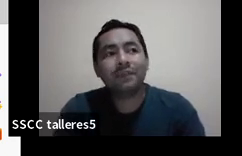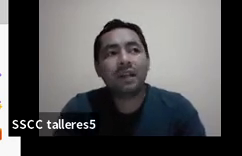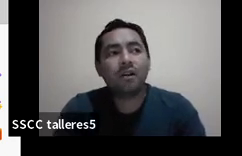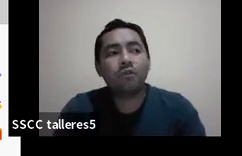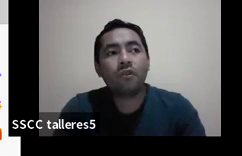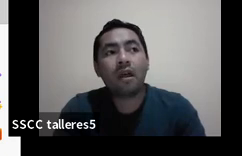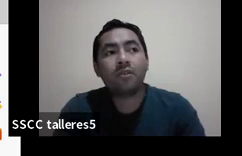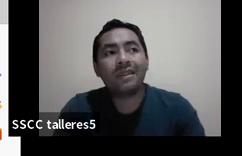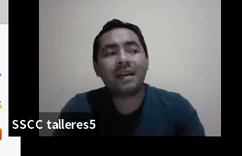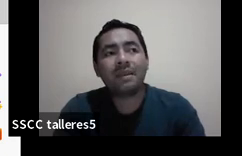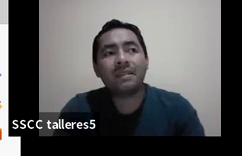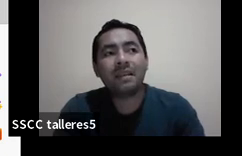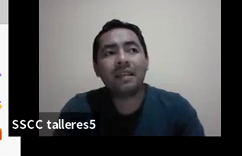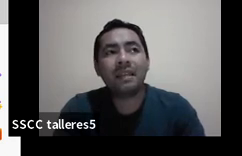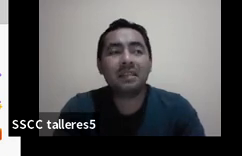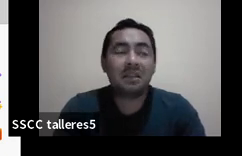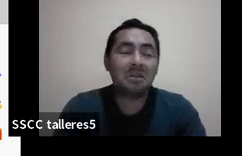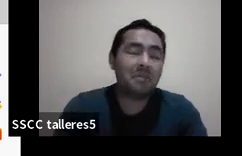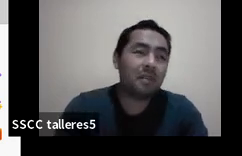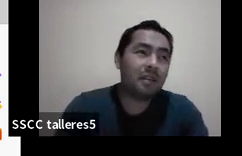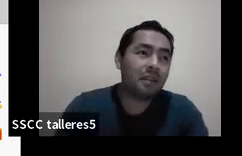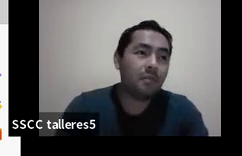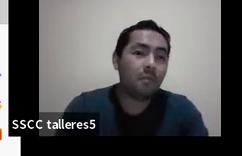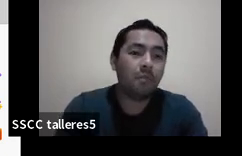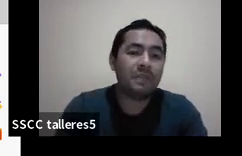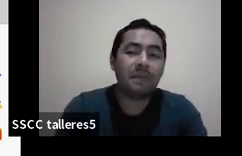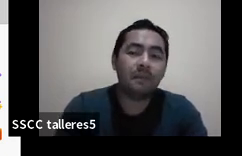Se le clasifica con un grado de discapacidad